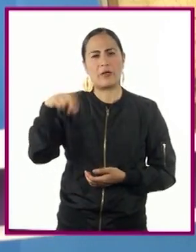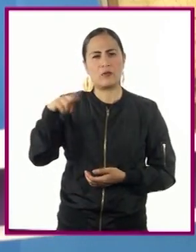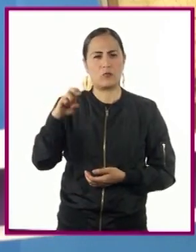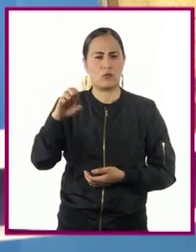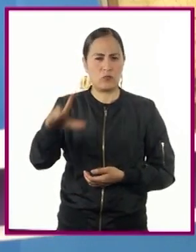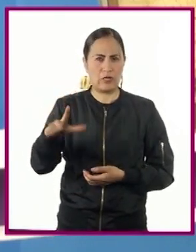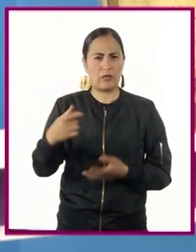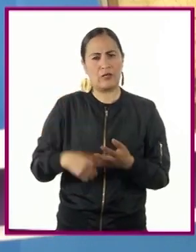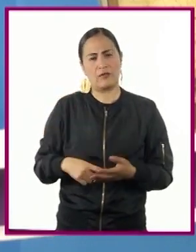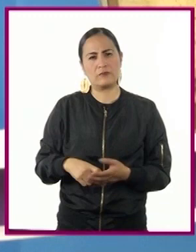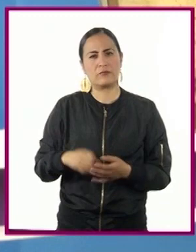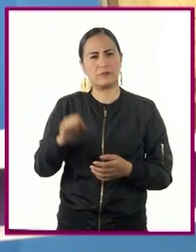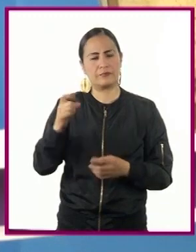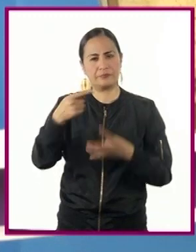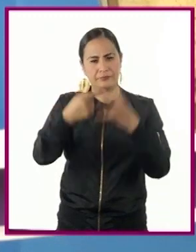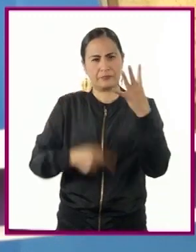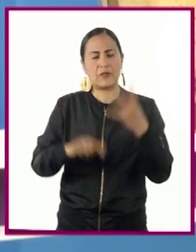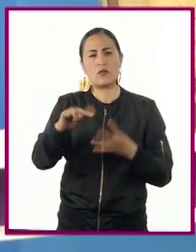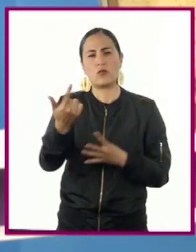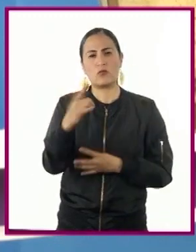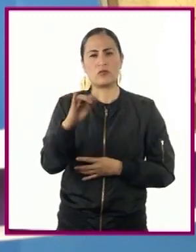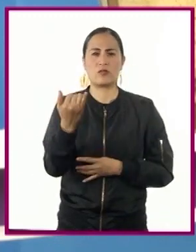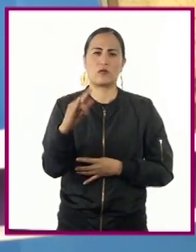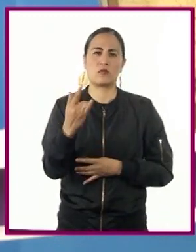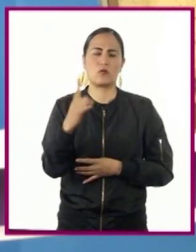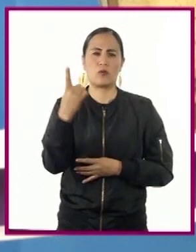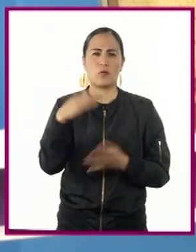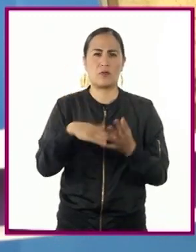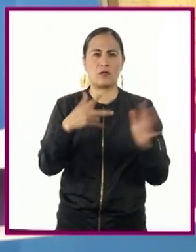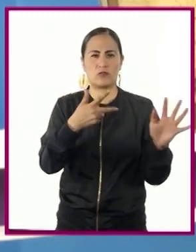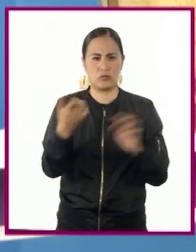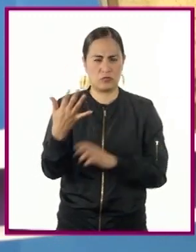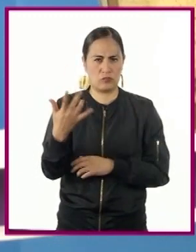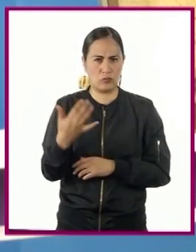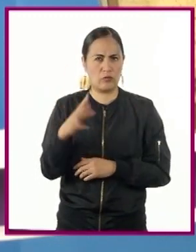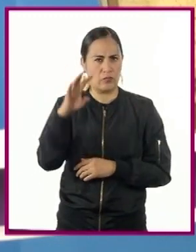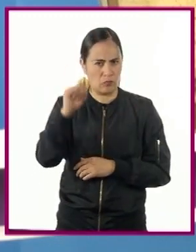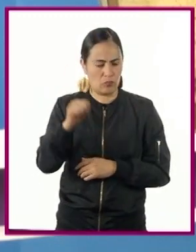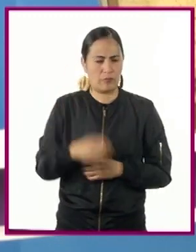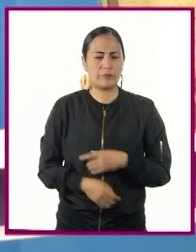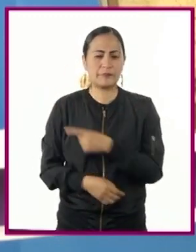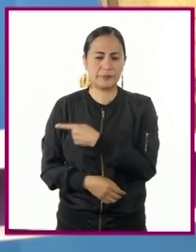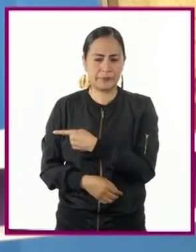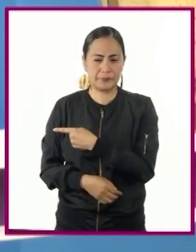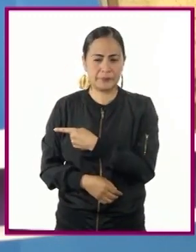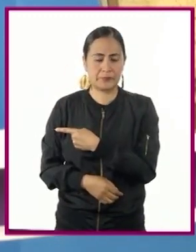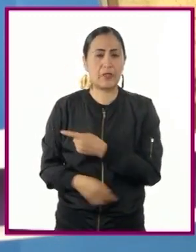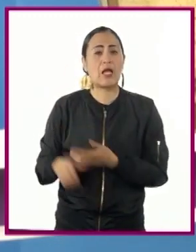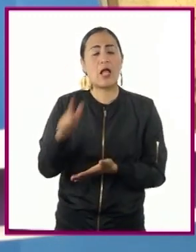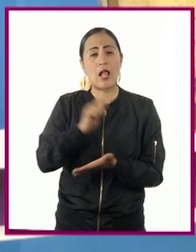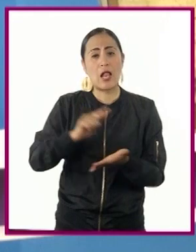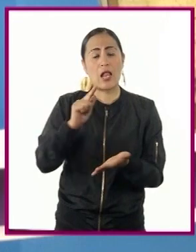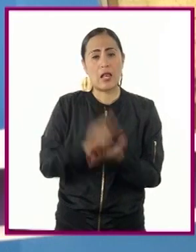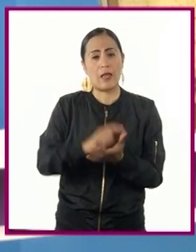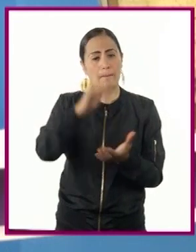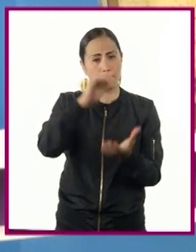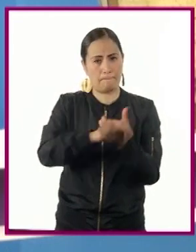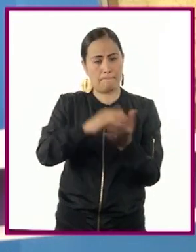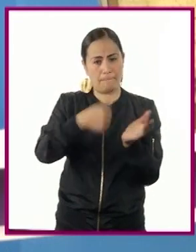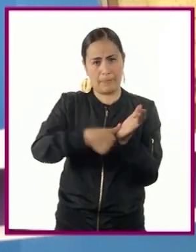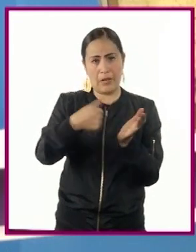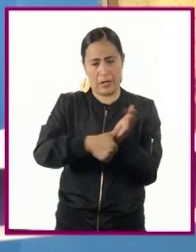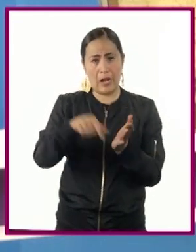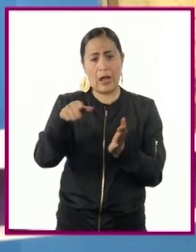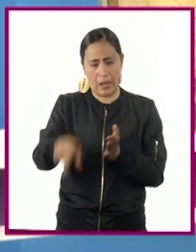Justicia, promulgada el 12 de julio de 1859. Ley del matrimonio civil, firmada por el presidente